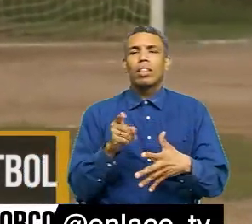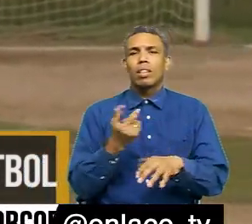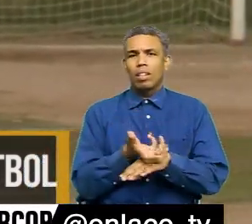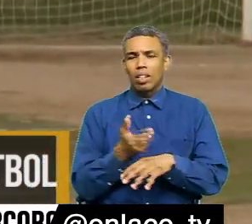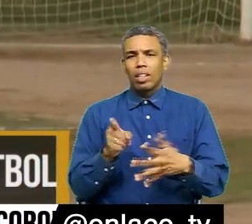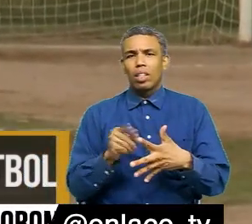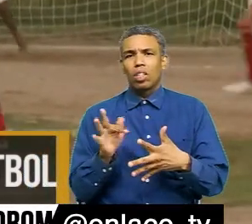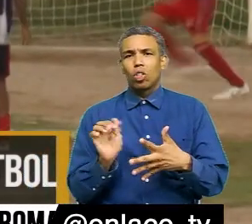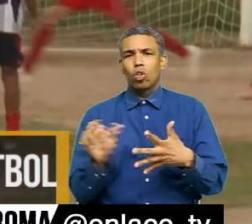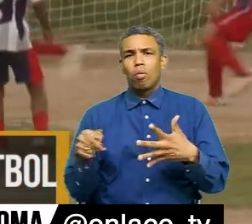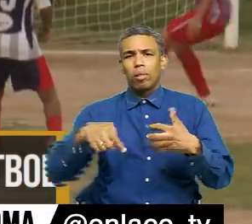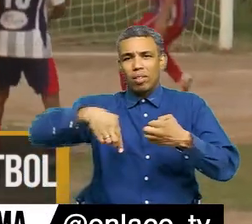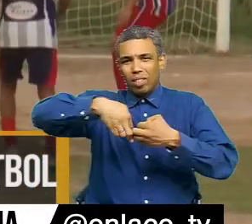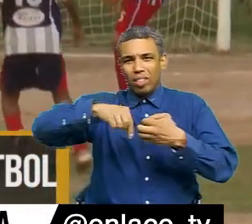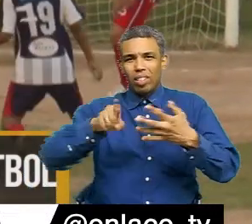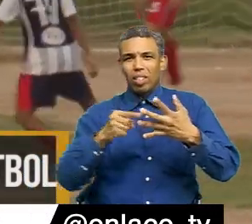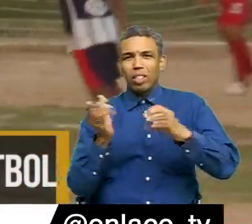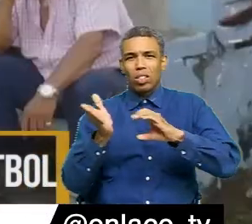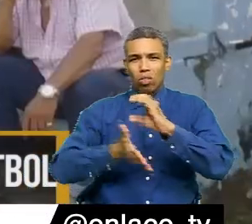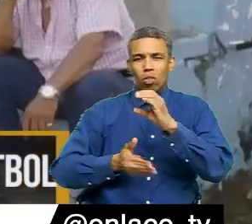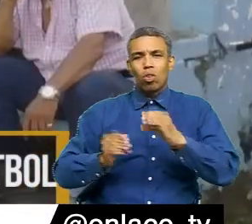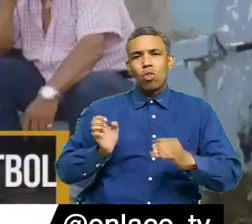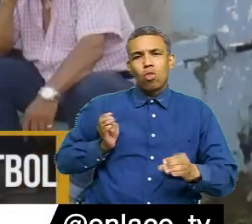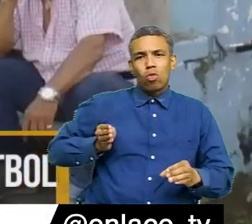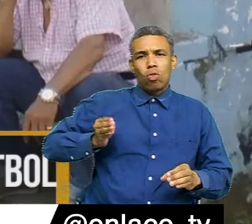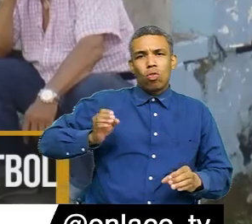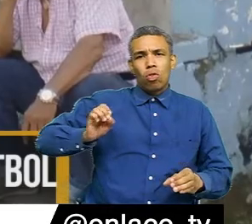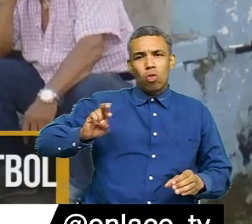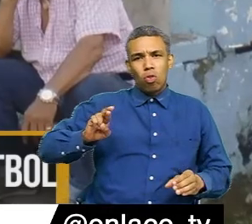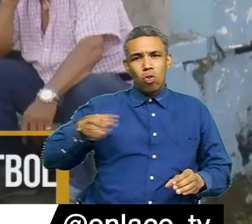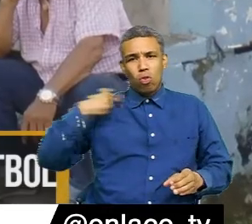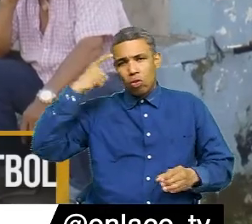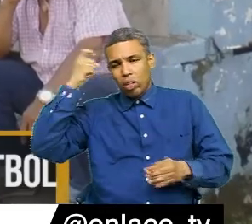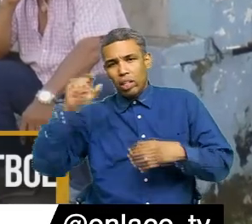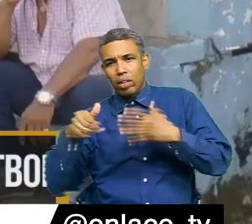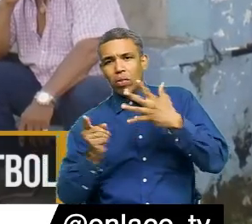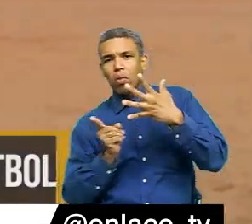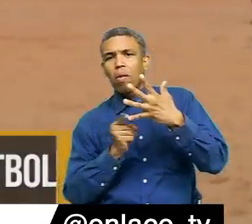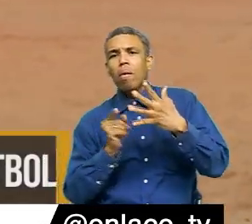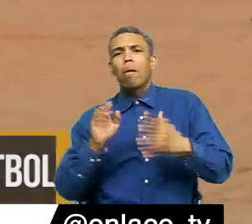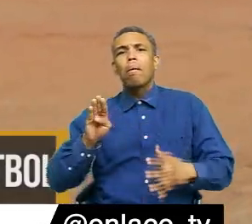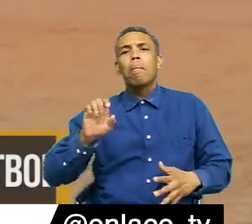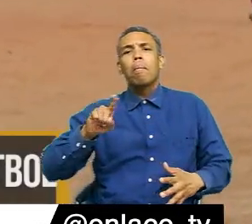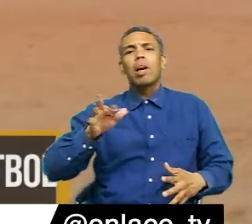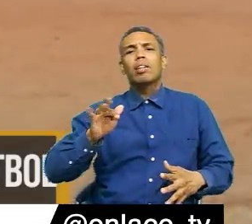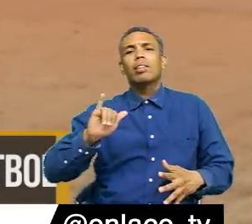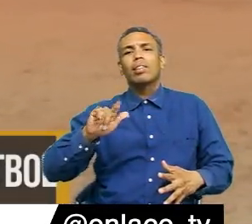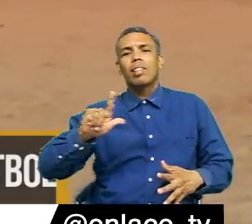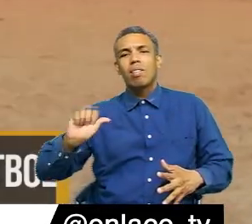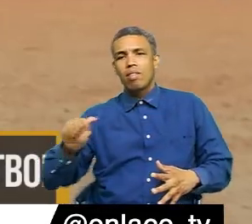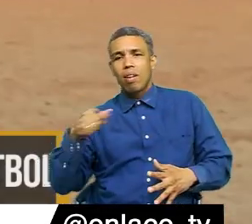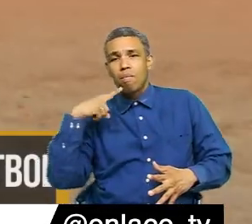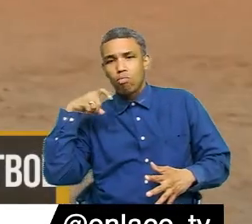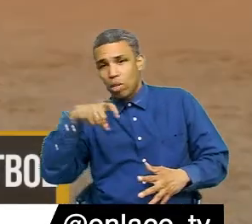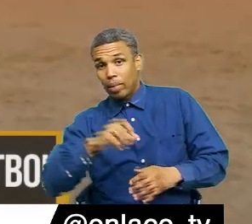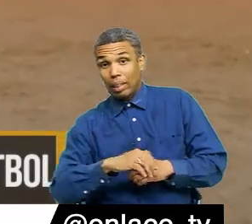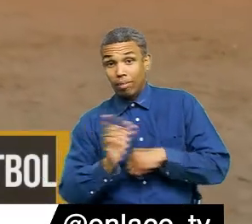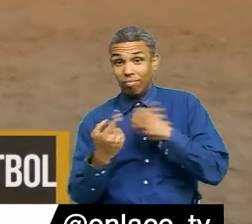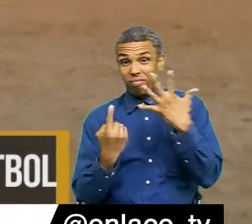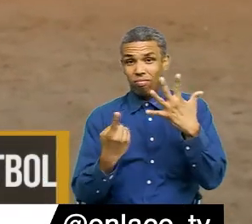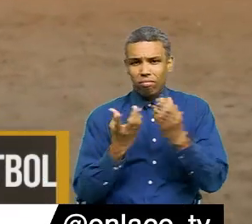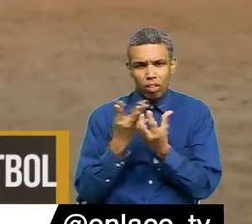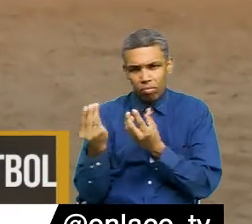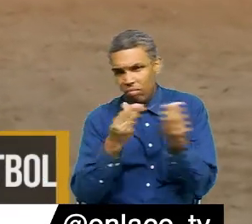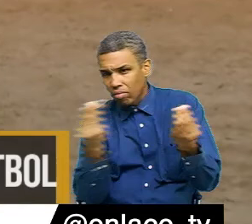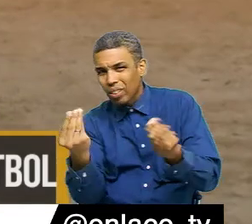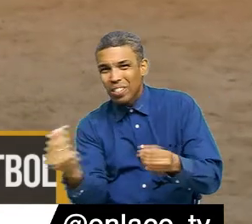Petrolera, el Club Oro Negro, el Cincuentenario y el equipo de la Bastilla de la ciudad de Bucaramanga serán los que jugarán el 14º hexagonal juvenil de fútbol